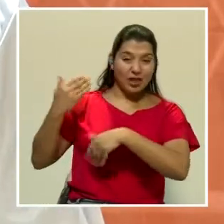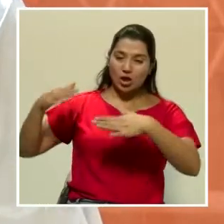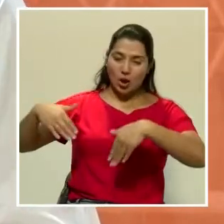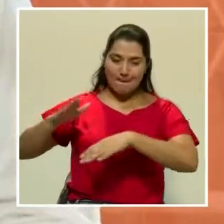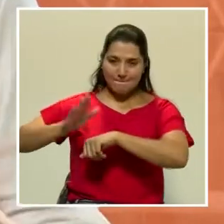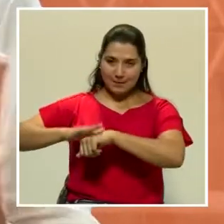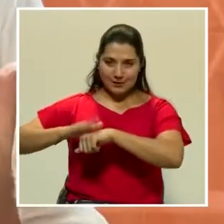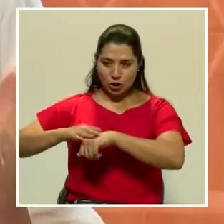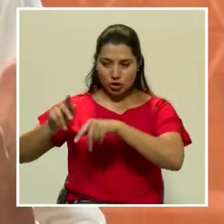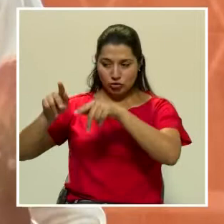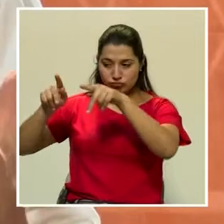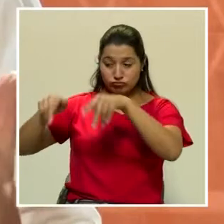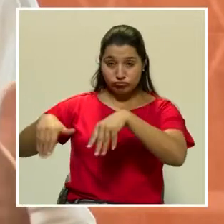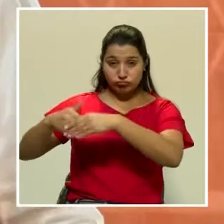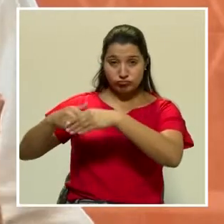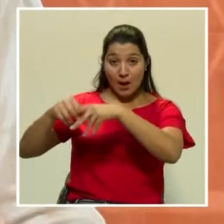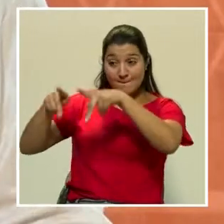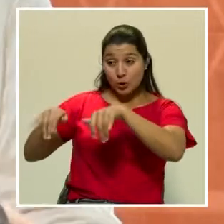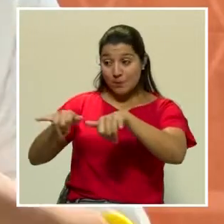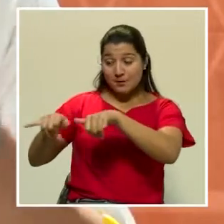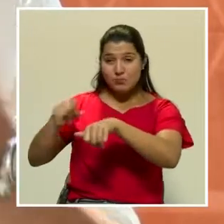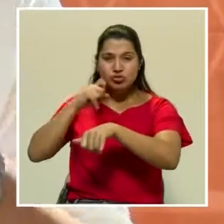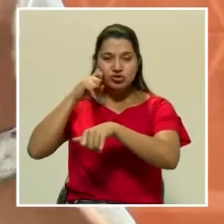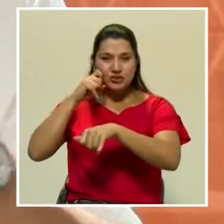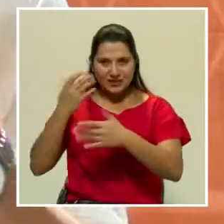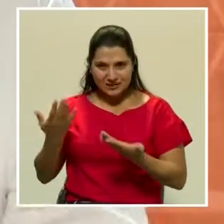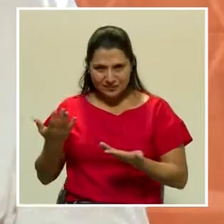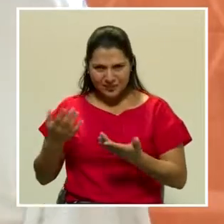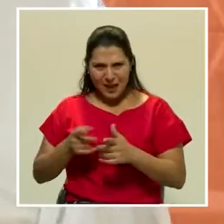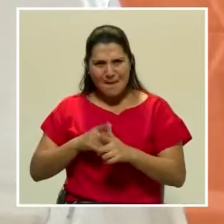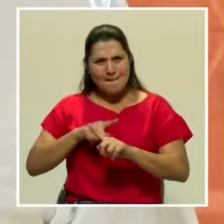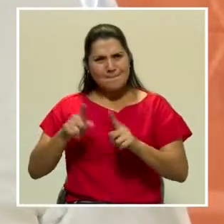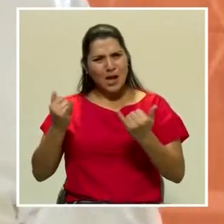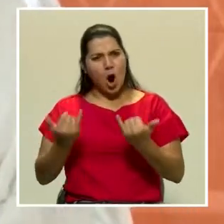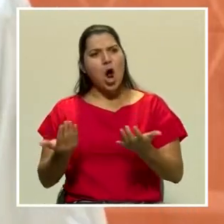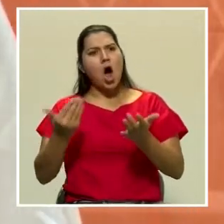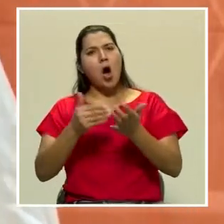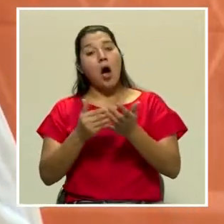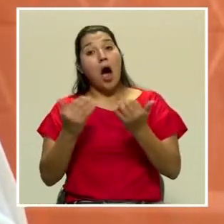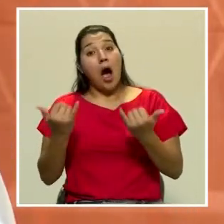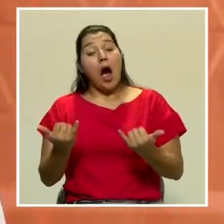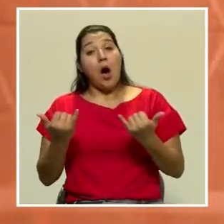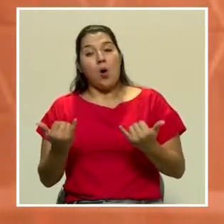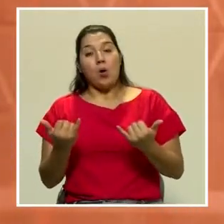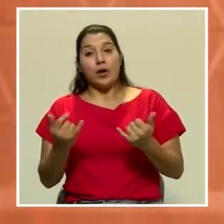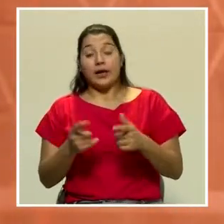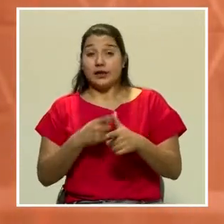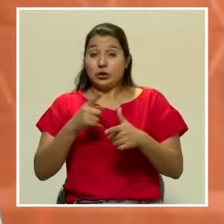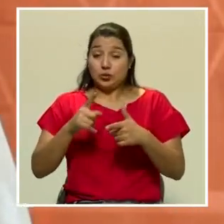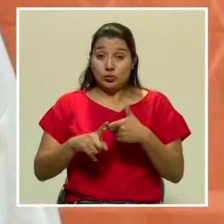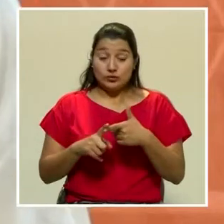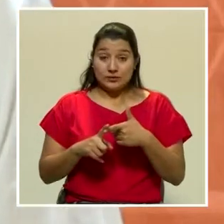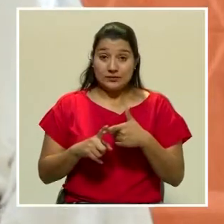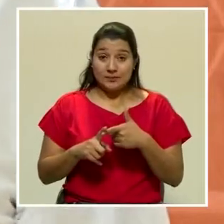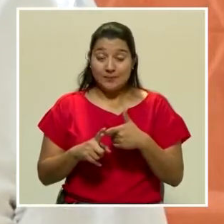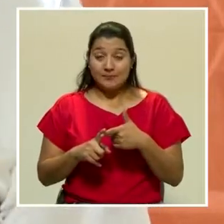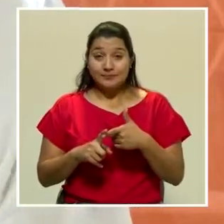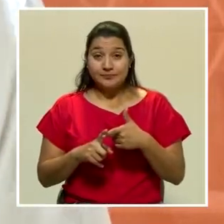sexo, que no es parte del proceso, o sea, los inventó eso. Y ahora se saca de la manga